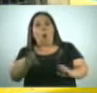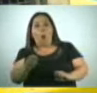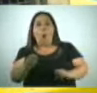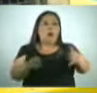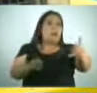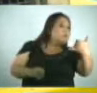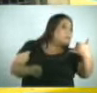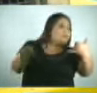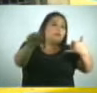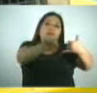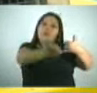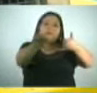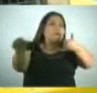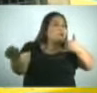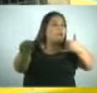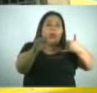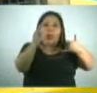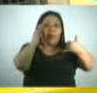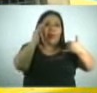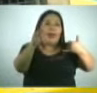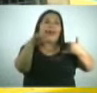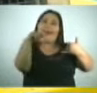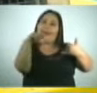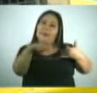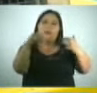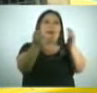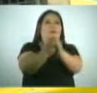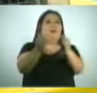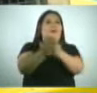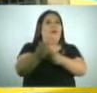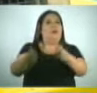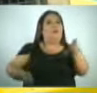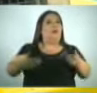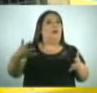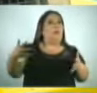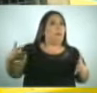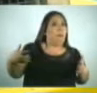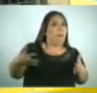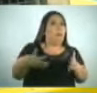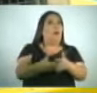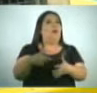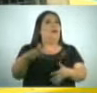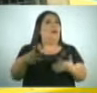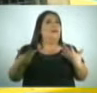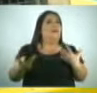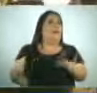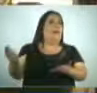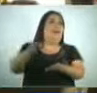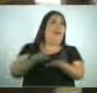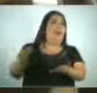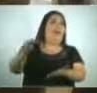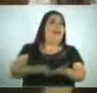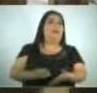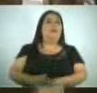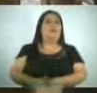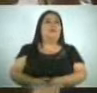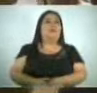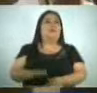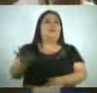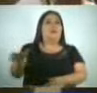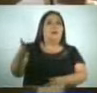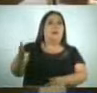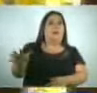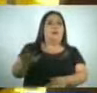celular, porque una distracción de eso es lo que provoca los accidentes de tránsito que se han estado dando en estos últimos días. Son entre 15 y